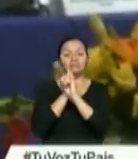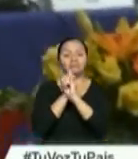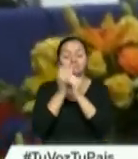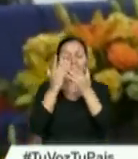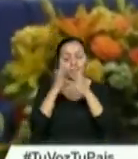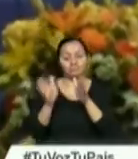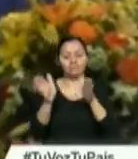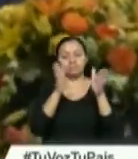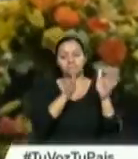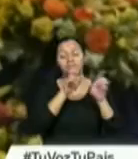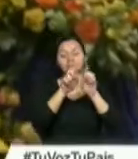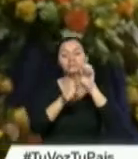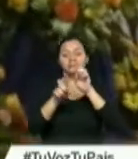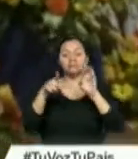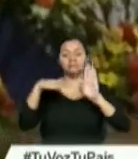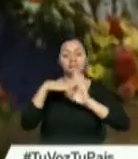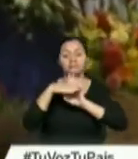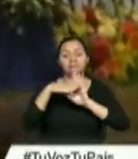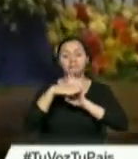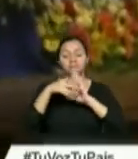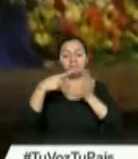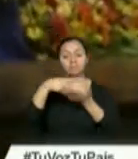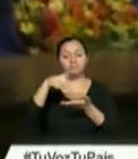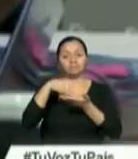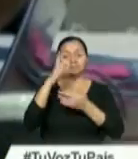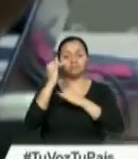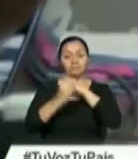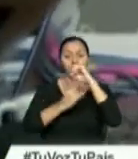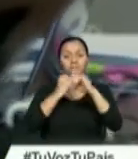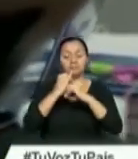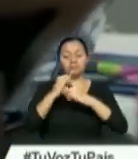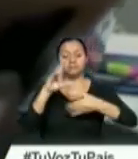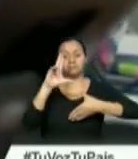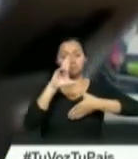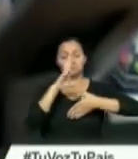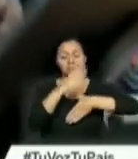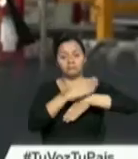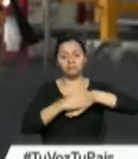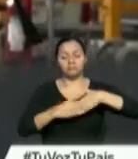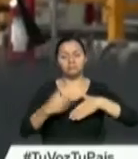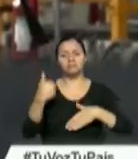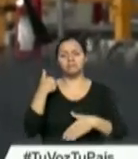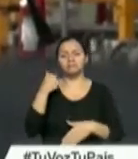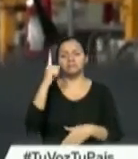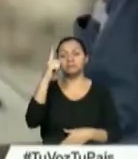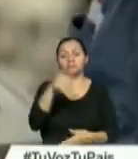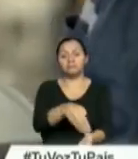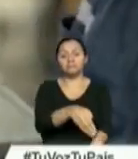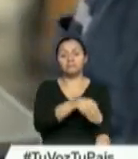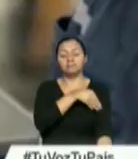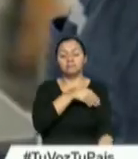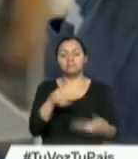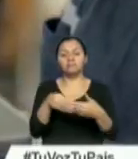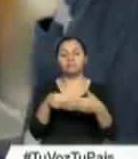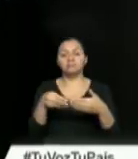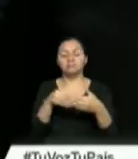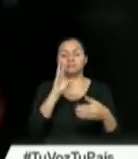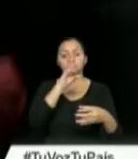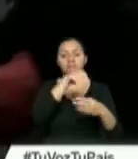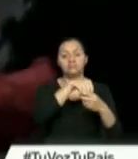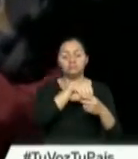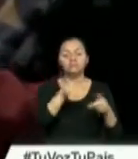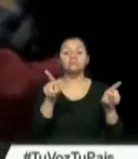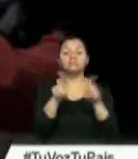Según estimados del Banco de Pagos Internacionales, América Latina tiene más de $1 billón fuera de esta zona geográfica y más